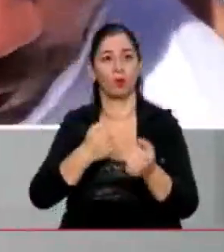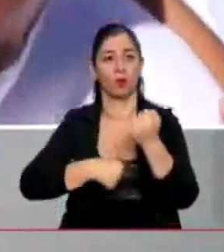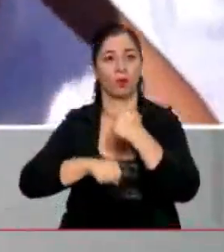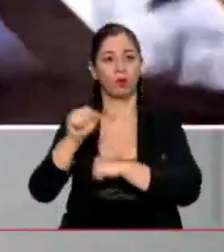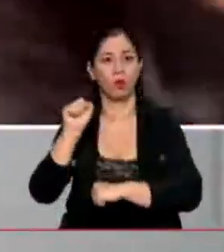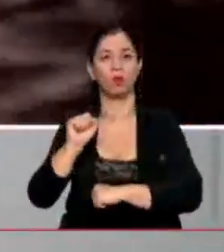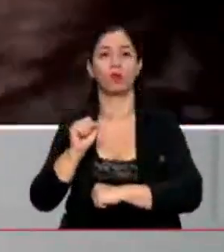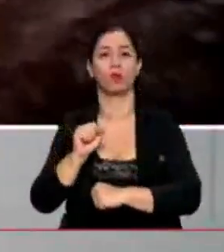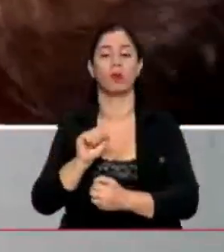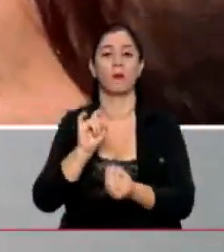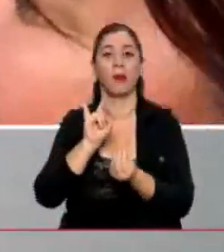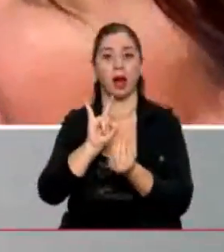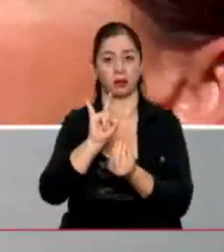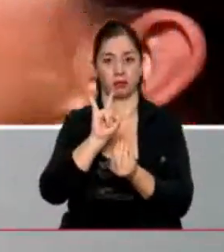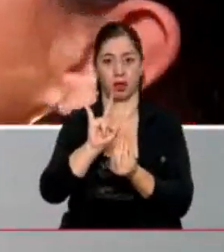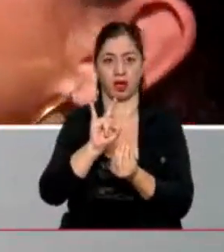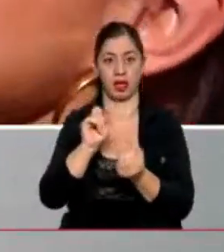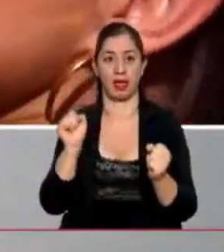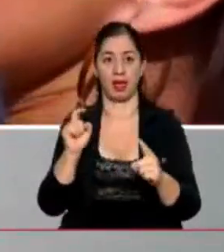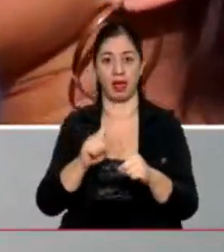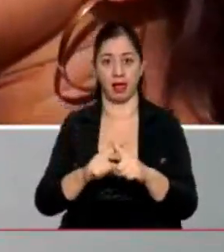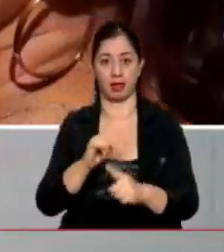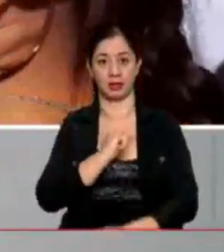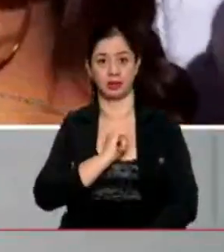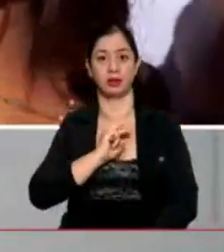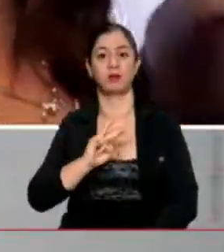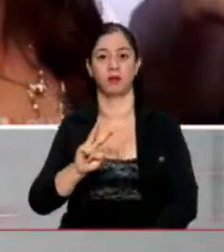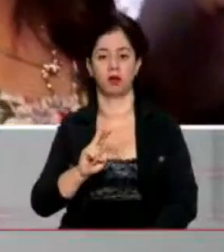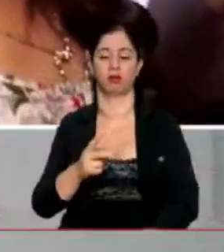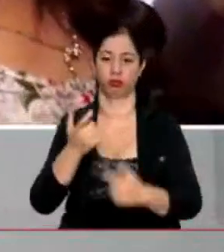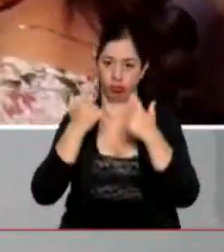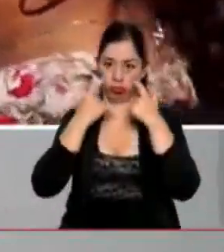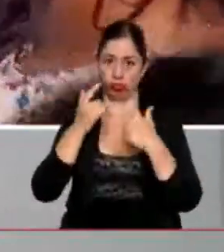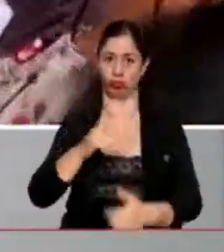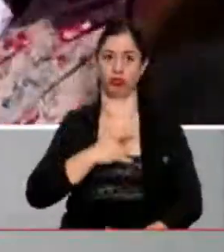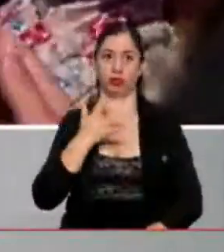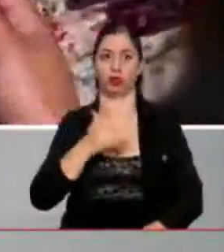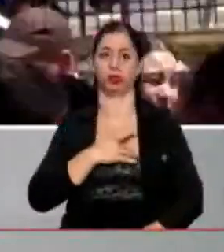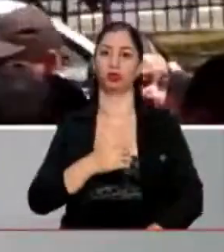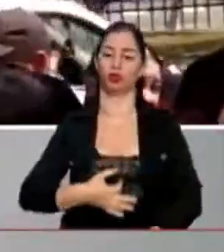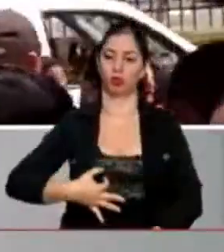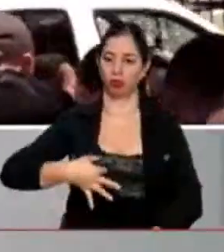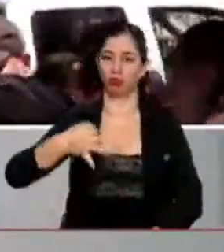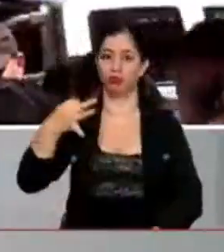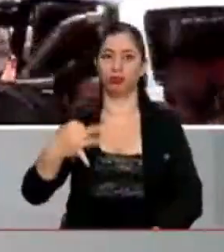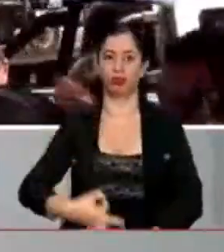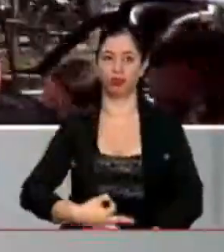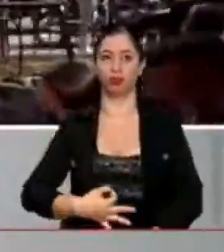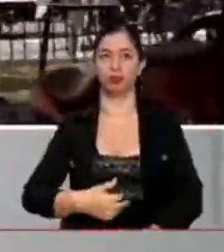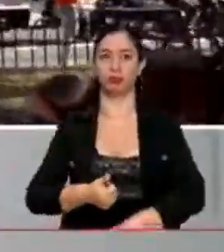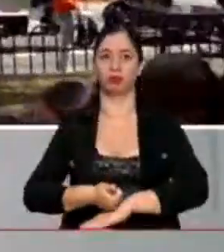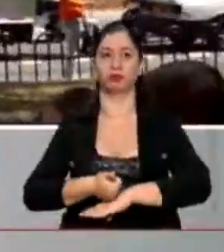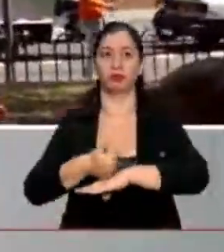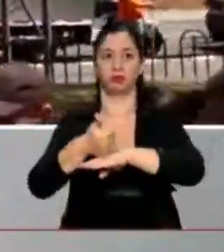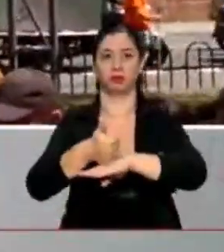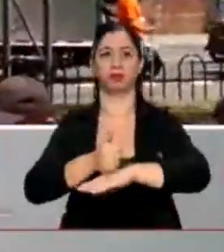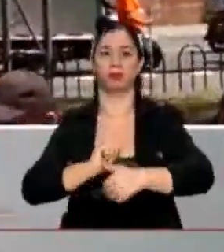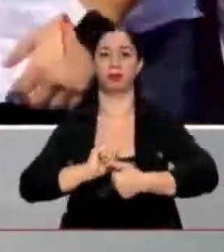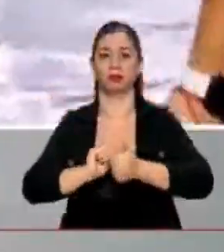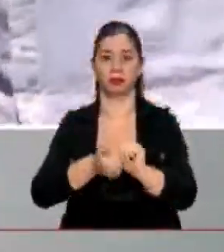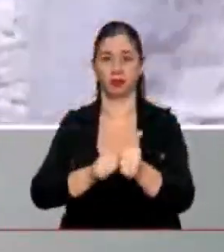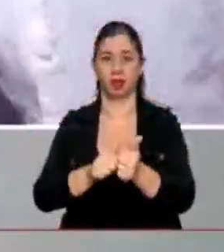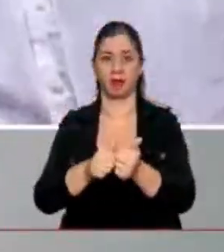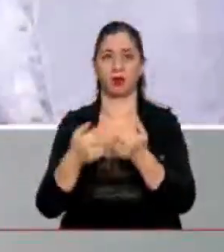Duma para el partido de la U. El exfuncionario destacó la satisfacción del deber cumplido frente al ente rector del deporte y